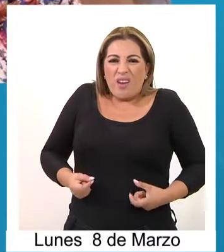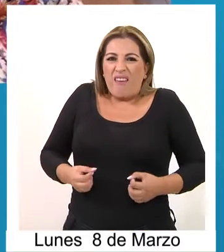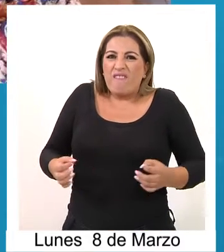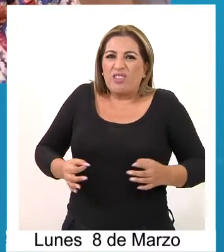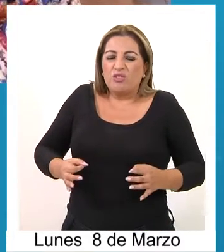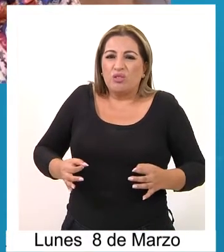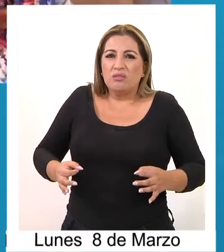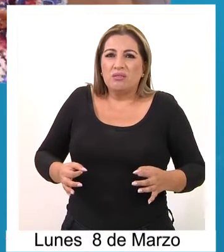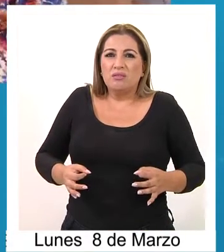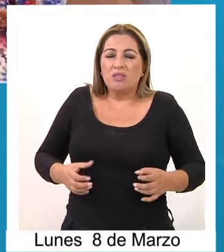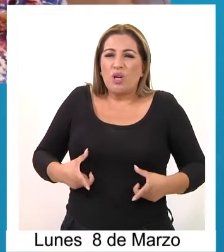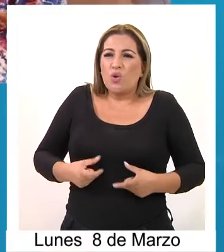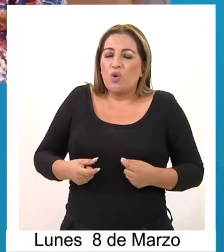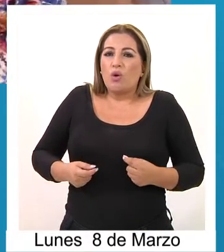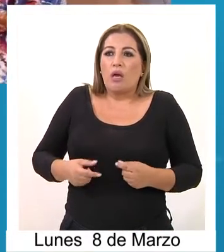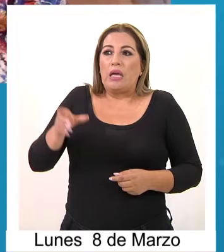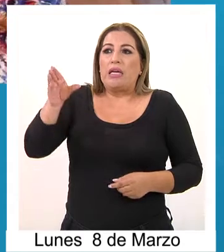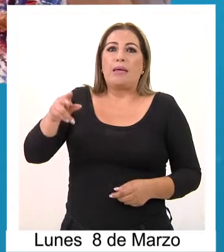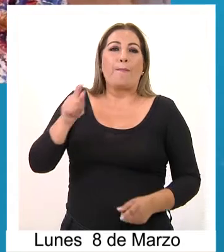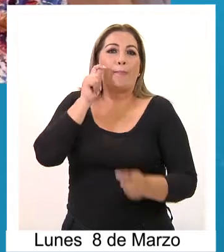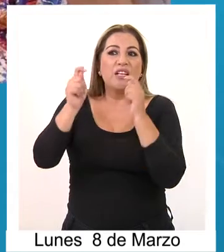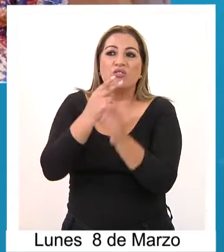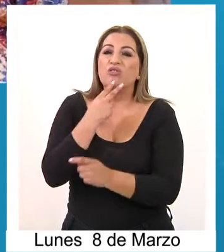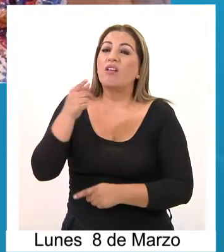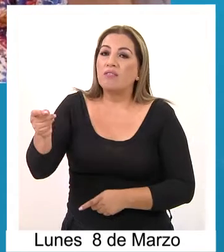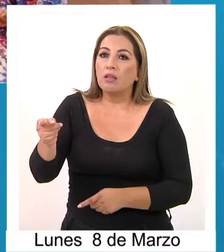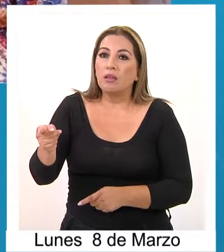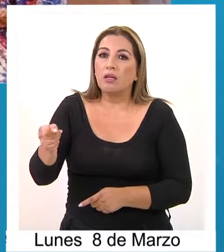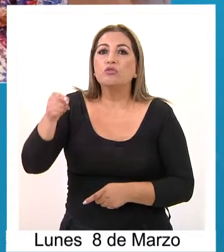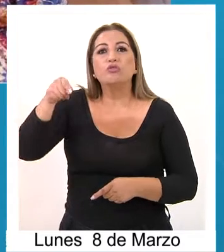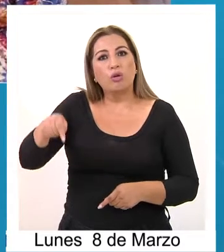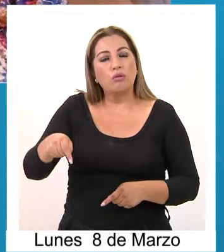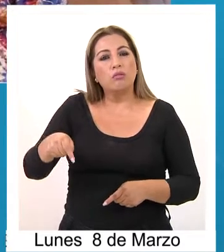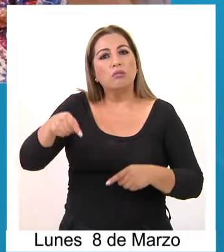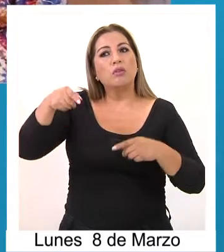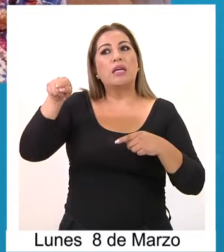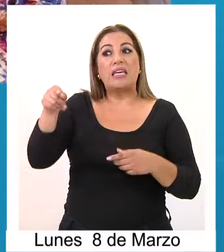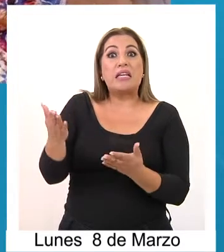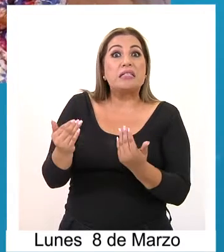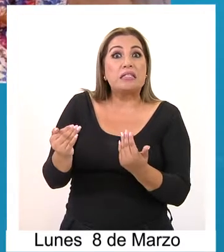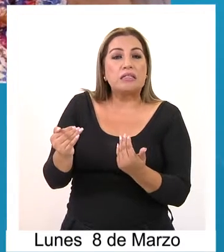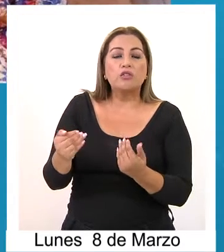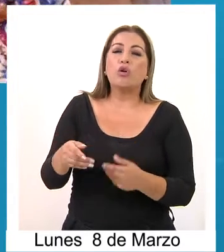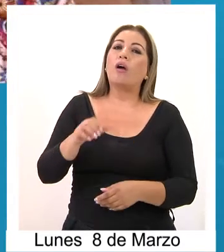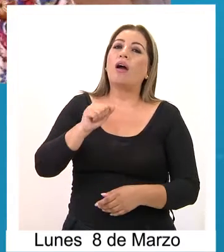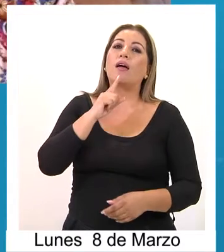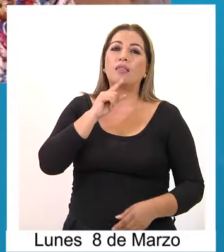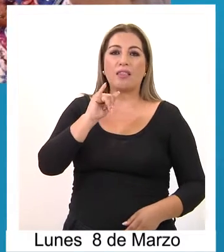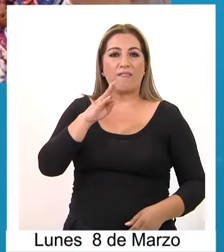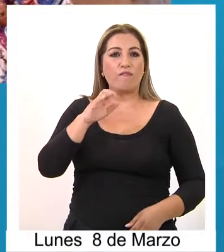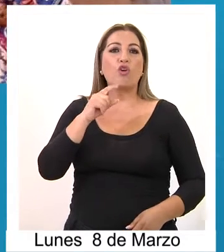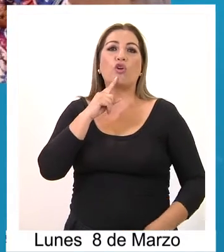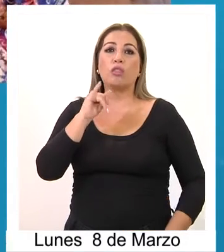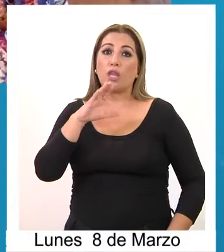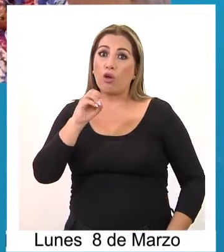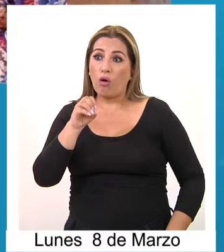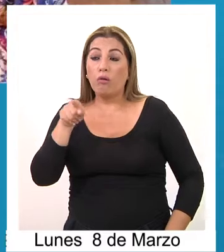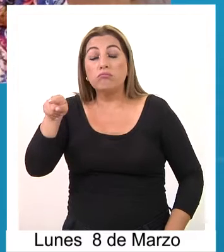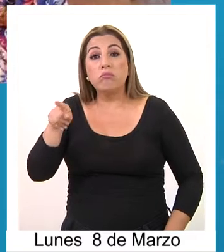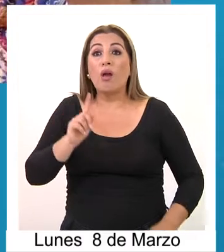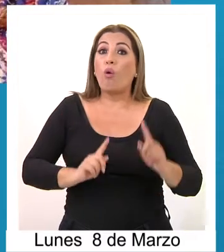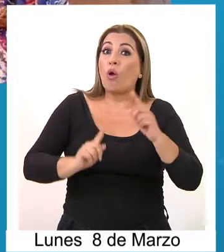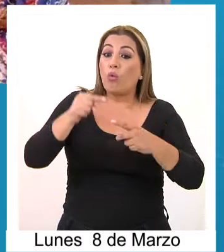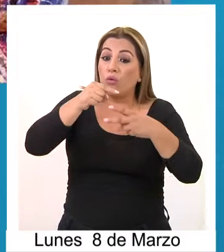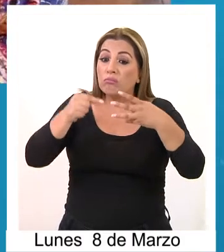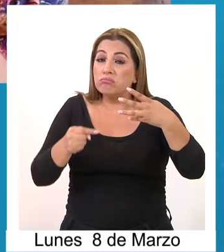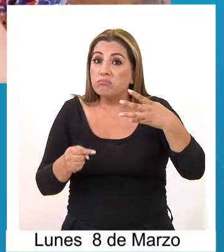infección gravísima, que corre riesgo su vida, yo le voy a dar el antibiótico que ella necesite. Y si es que tengo opciones, voy a